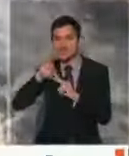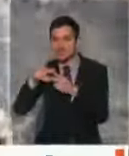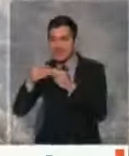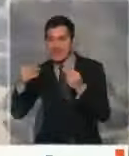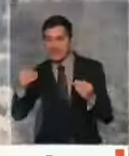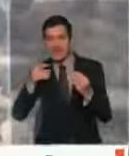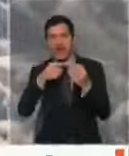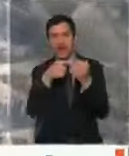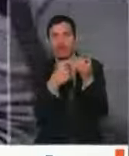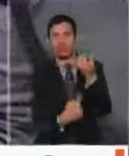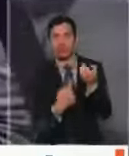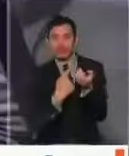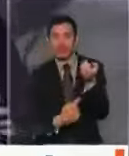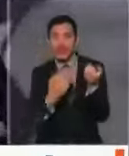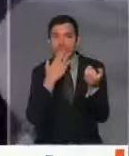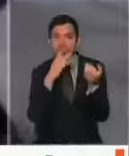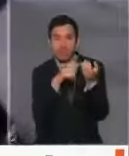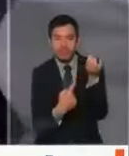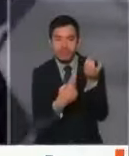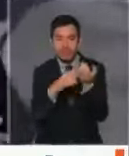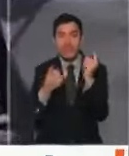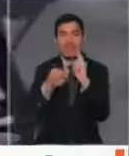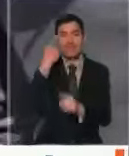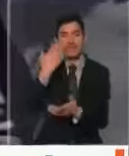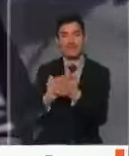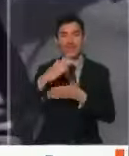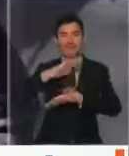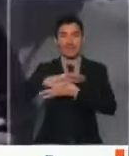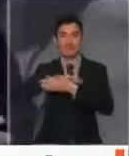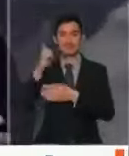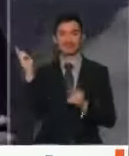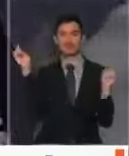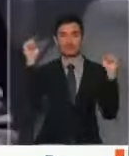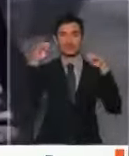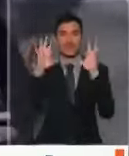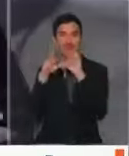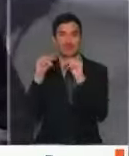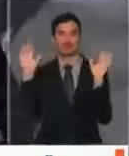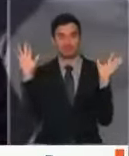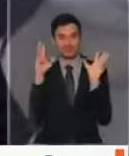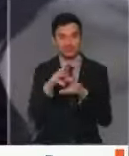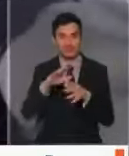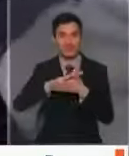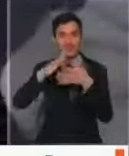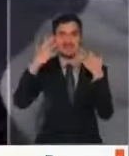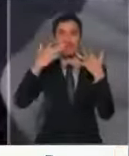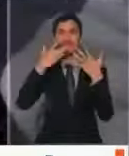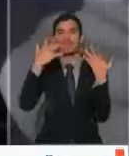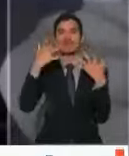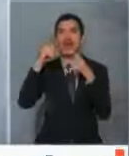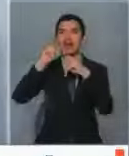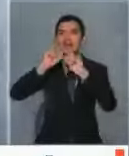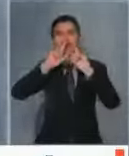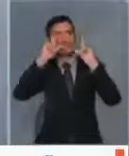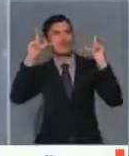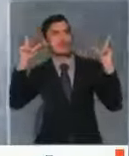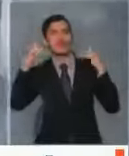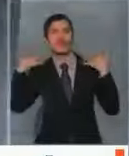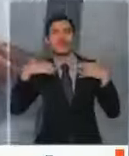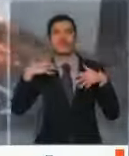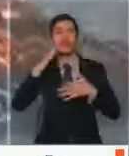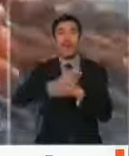gotee mucho jugo. Primera vez que venimos a esta fiesta junto a la familia a disfrutar de este día espectacular porque nos acompaña un sol impresionante en Chillán. ¿Cómo